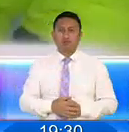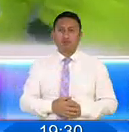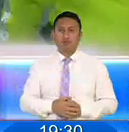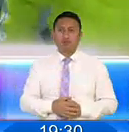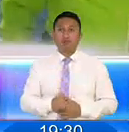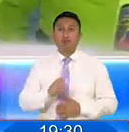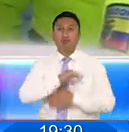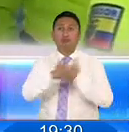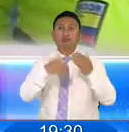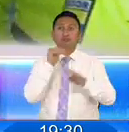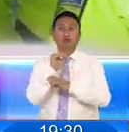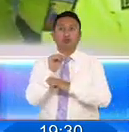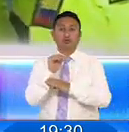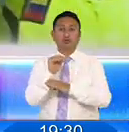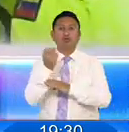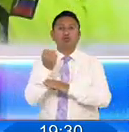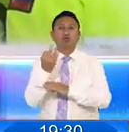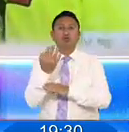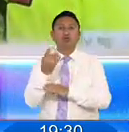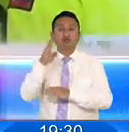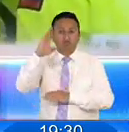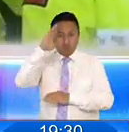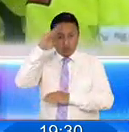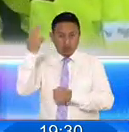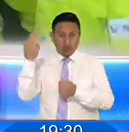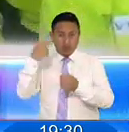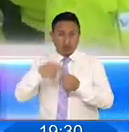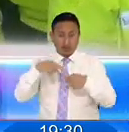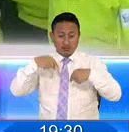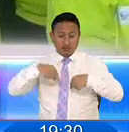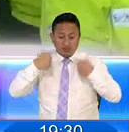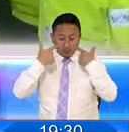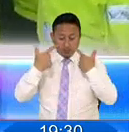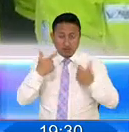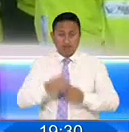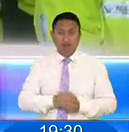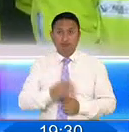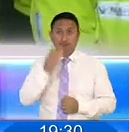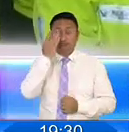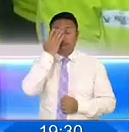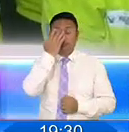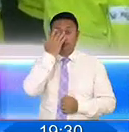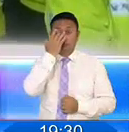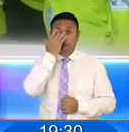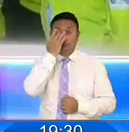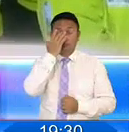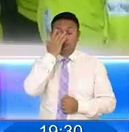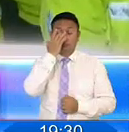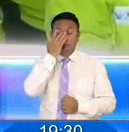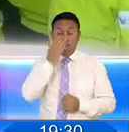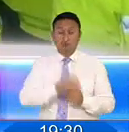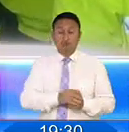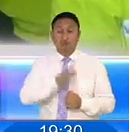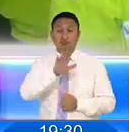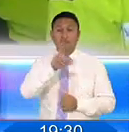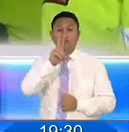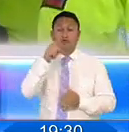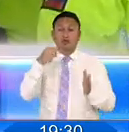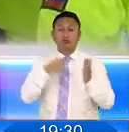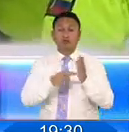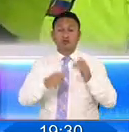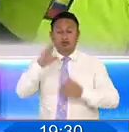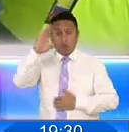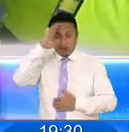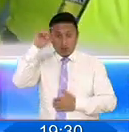Y a nivel nacional, ¿cuántos uniformados participarán precisamente de estos operativos? A nivel nacional estamos 52.000 policías